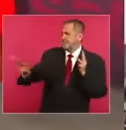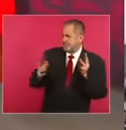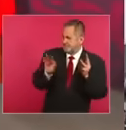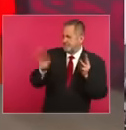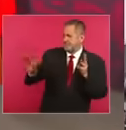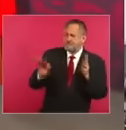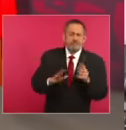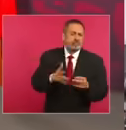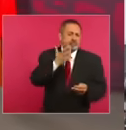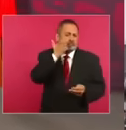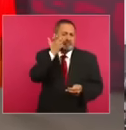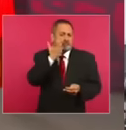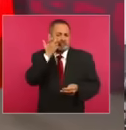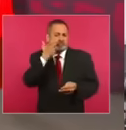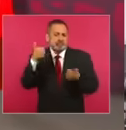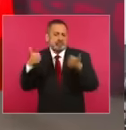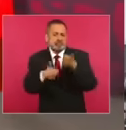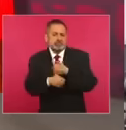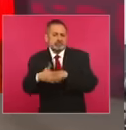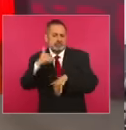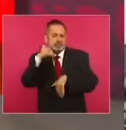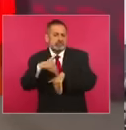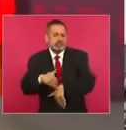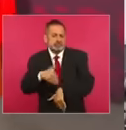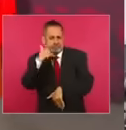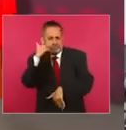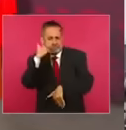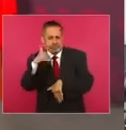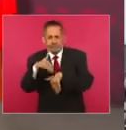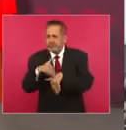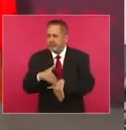candidatos a modo, candidatos perdedores,